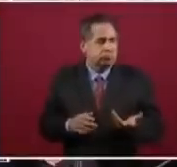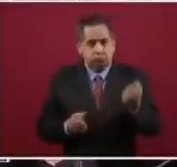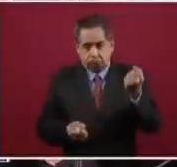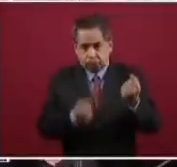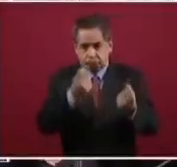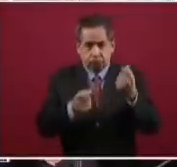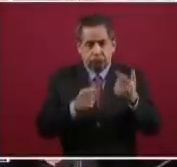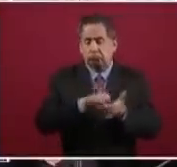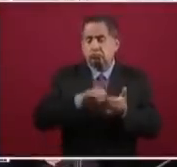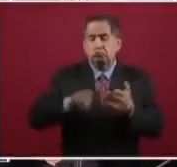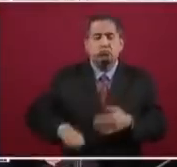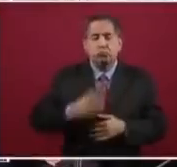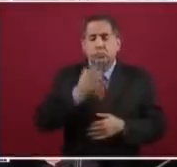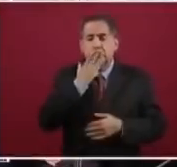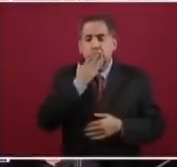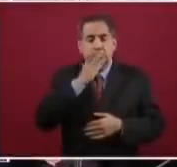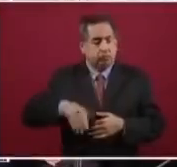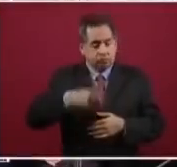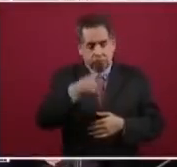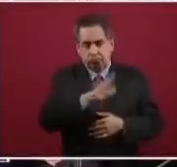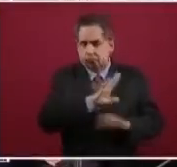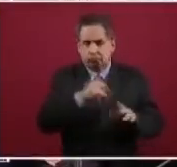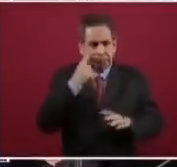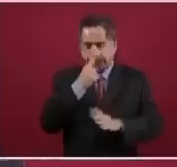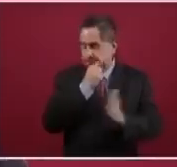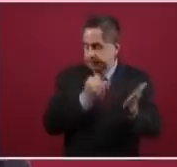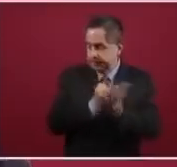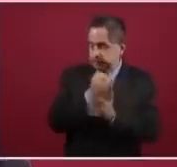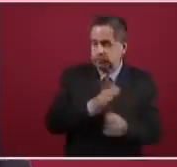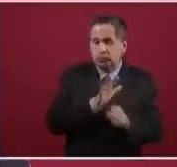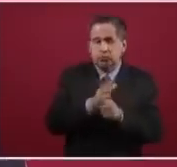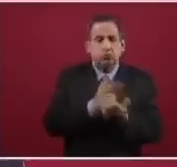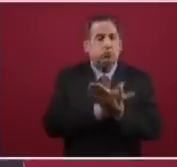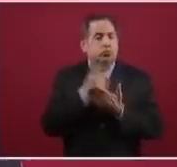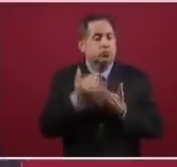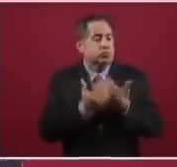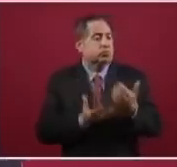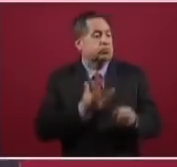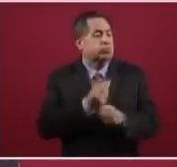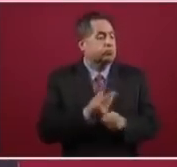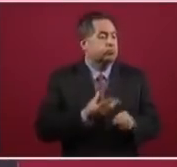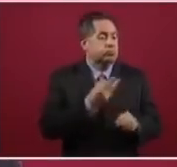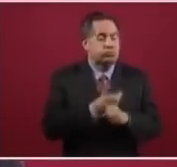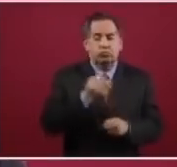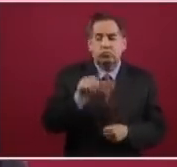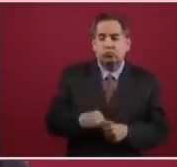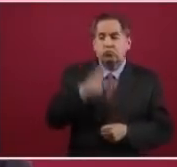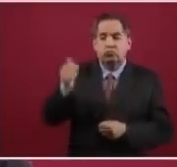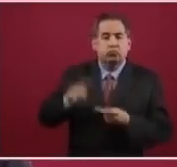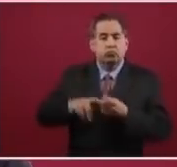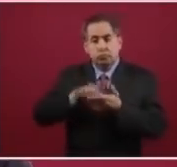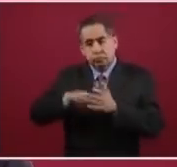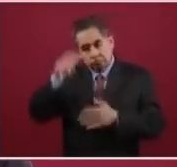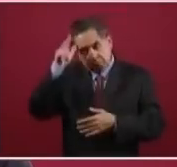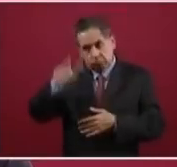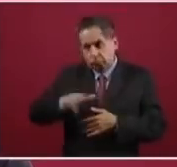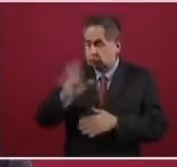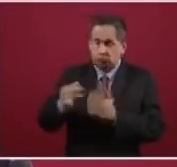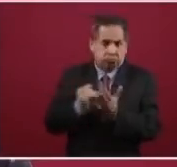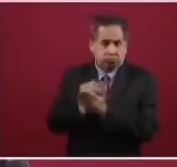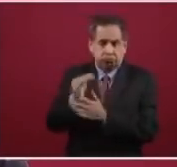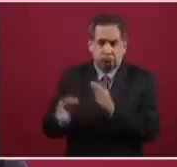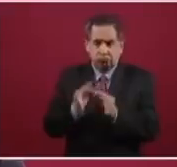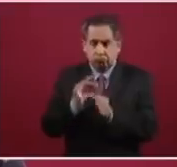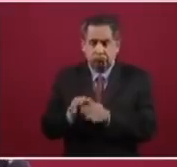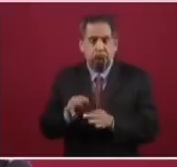gobiernos como el de sonora como el de su estado ya tienen determinados cuáles son los proyectos algunos otros gobiernos por ejemplo como el de hidalgo también lo tiene y de